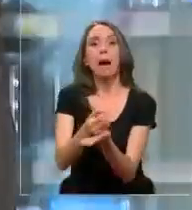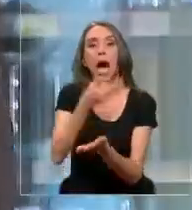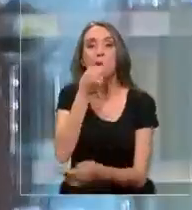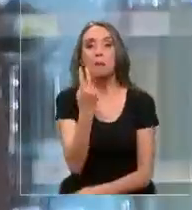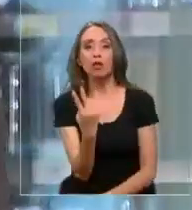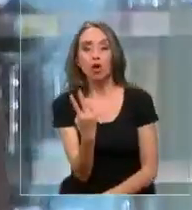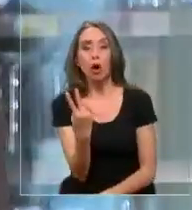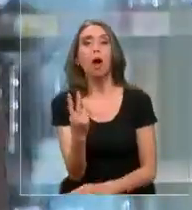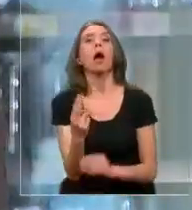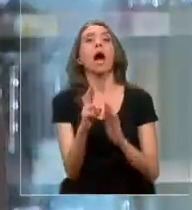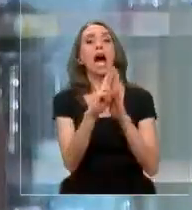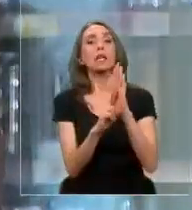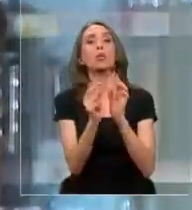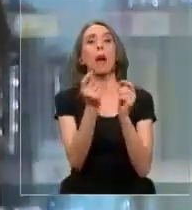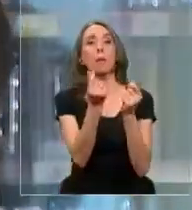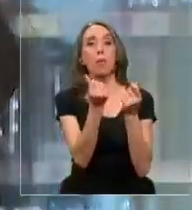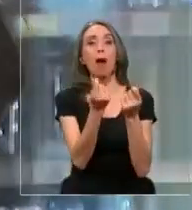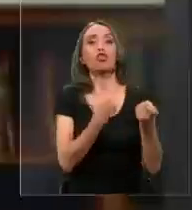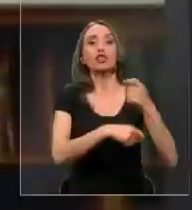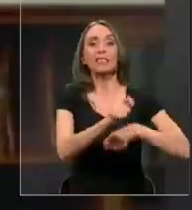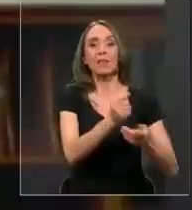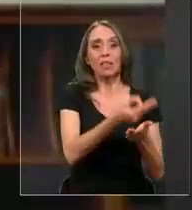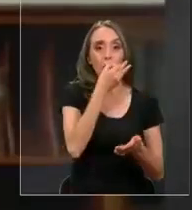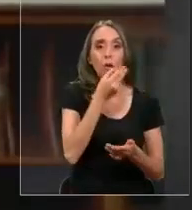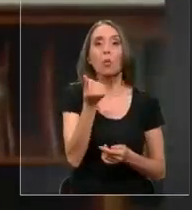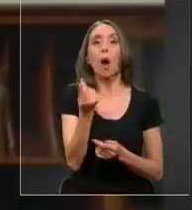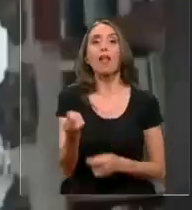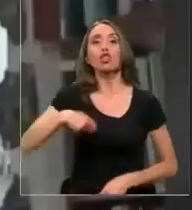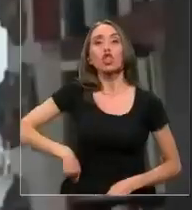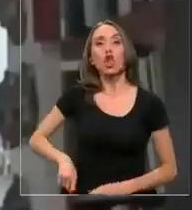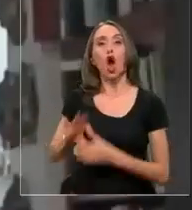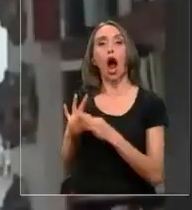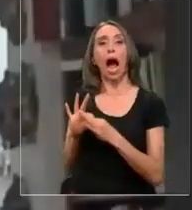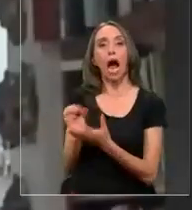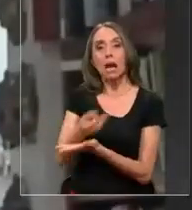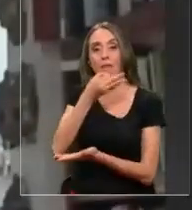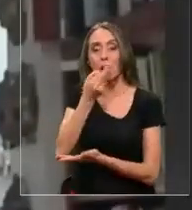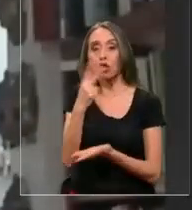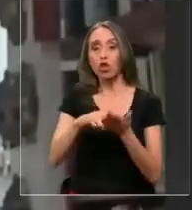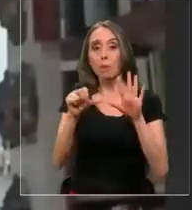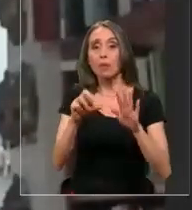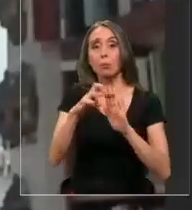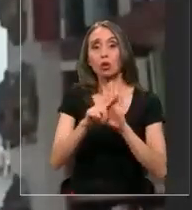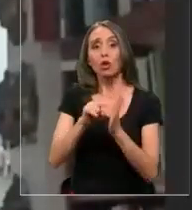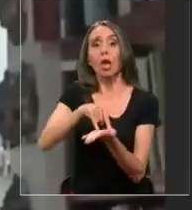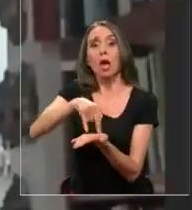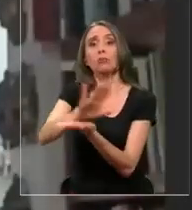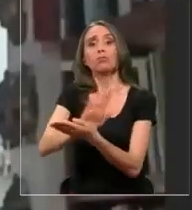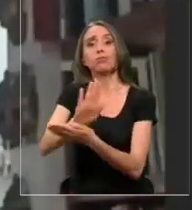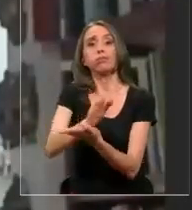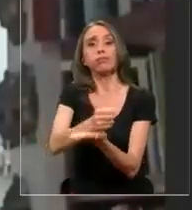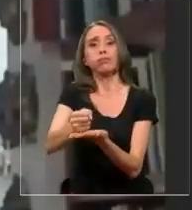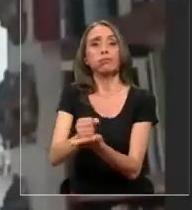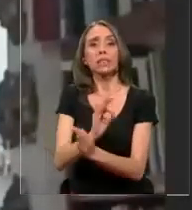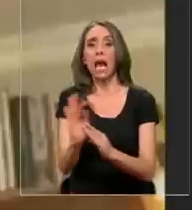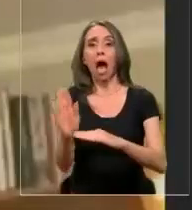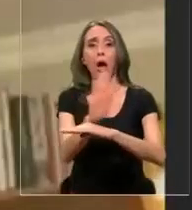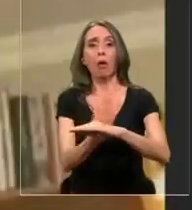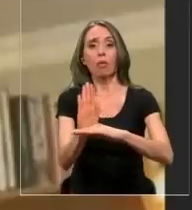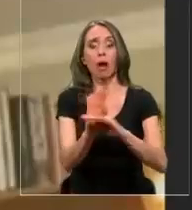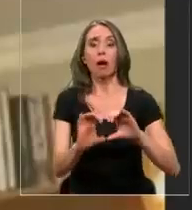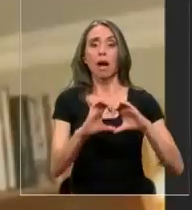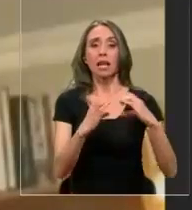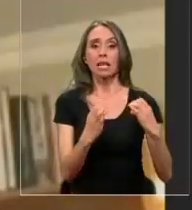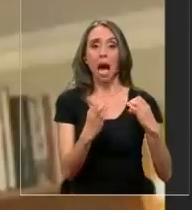precios y margen de ganancia a las farmacias desde 2016 que se discuta en el congreso aún sin avance desde la